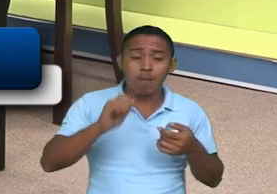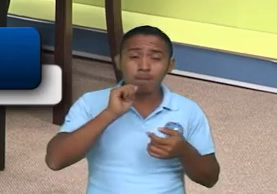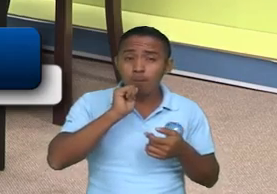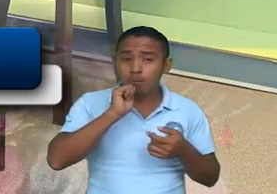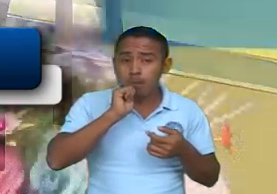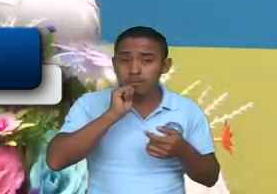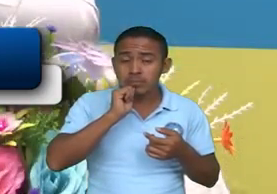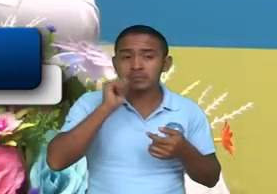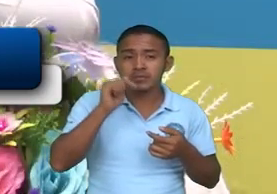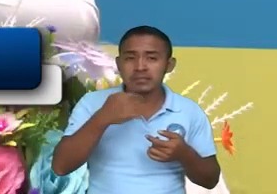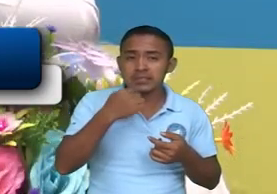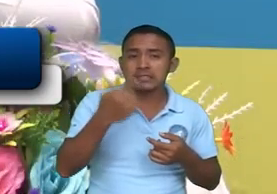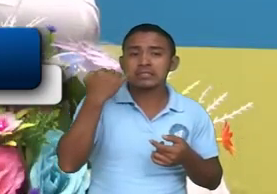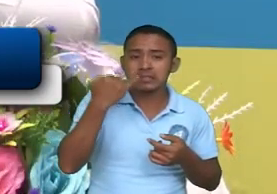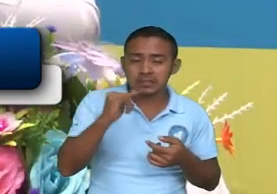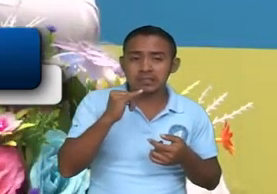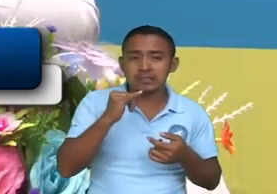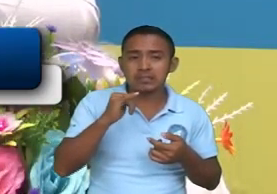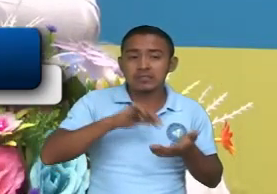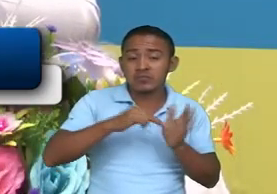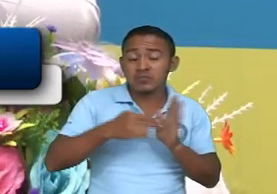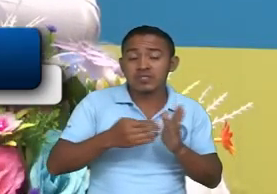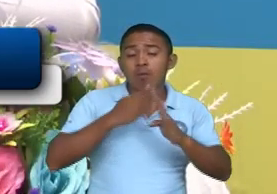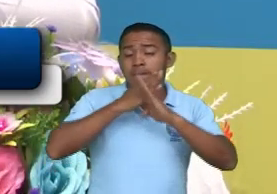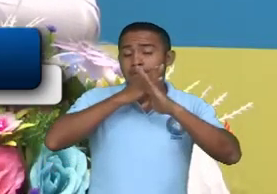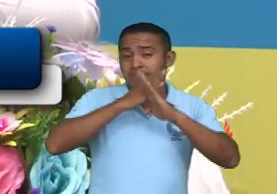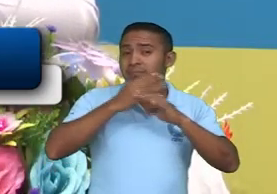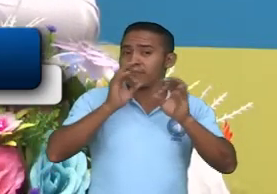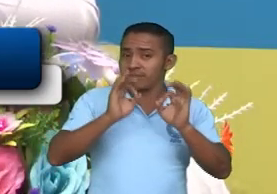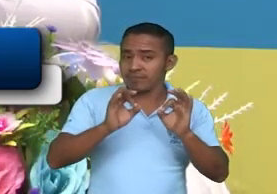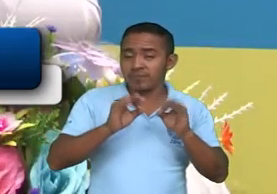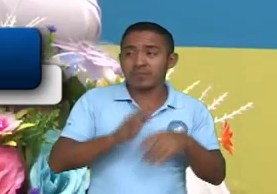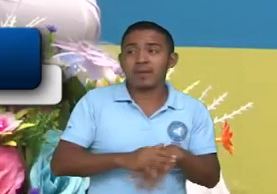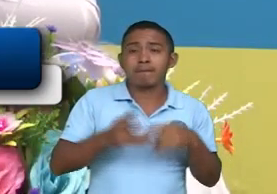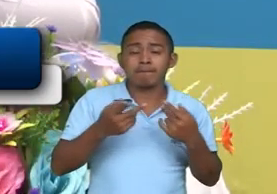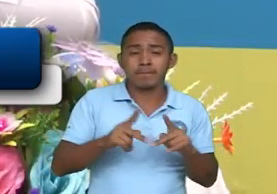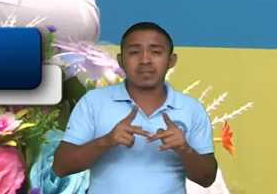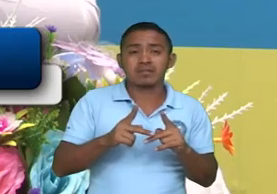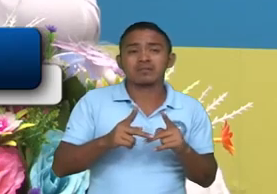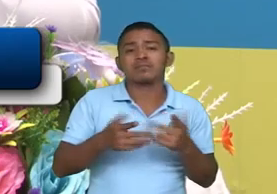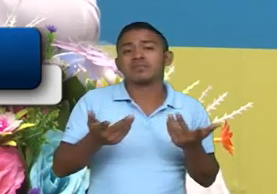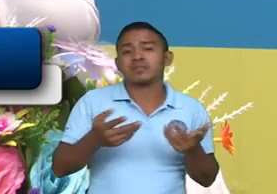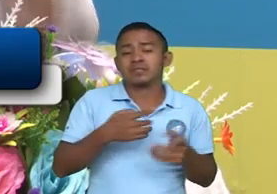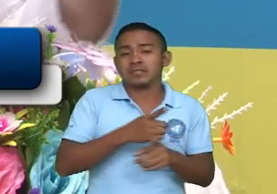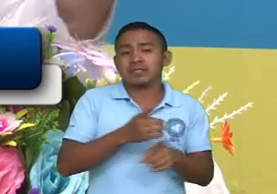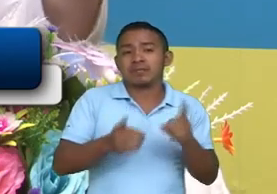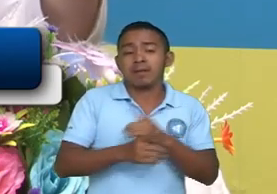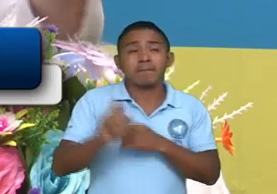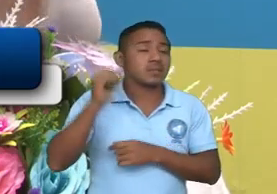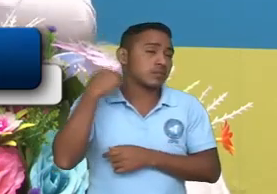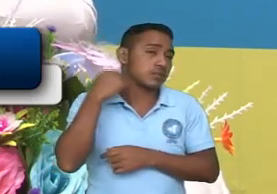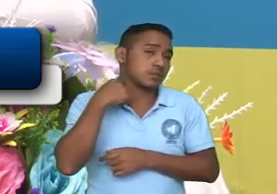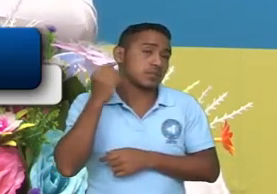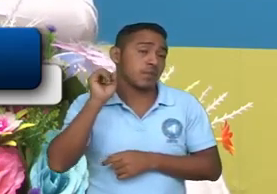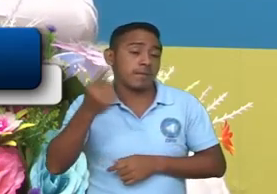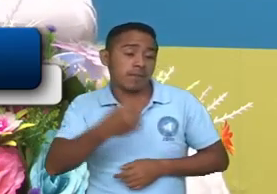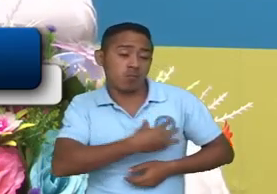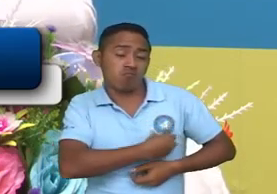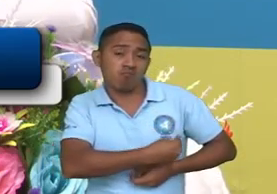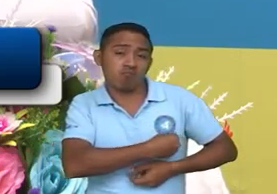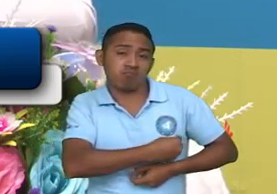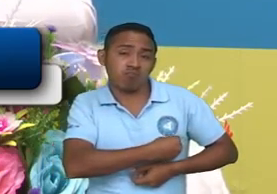el chupete o la pachita, okay, de pronto que se la dejan ahí. Entonces, para que se duerma. De forma muy, muy